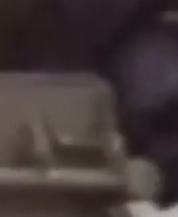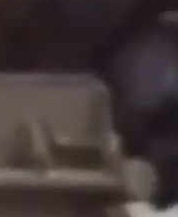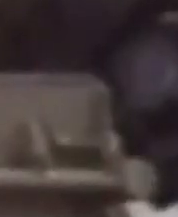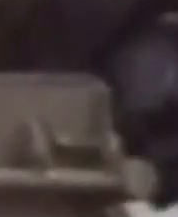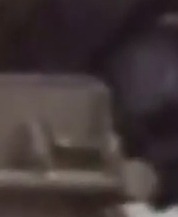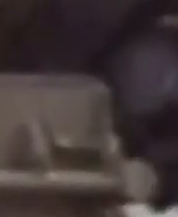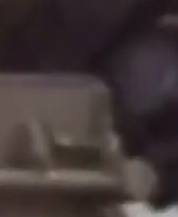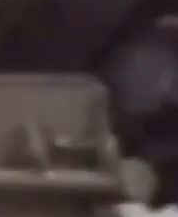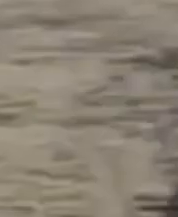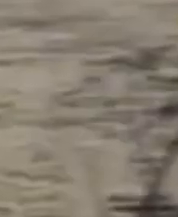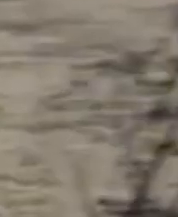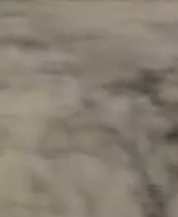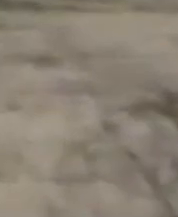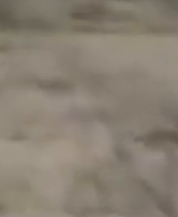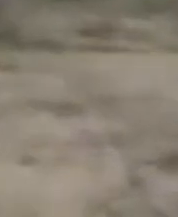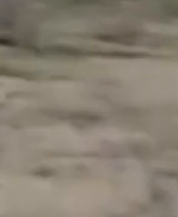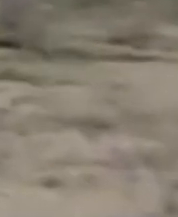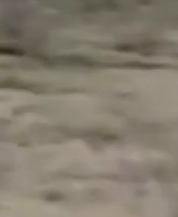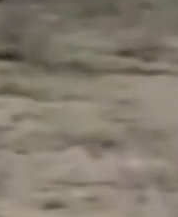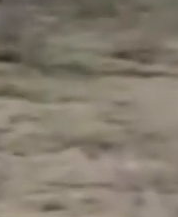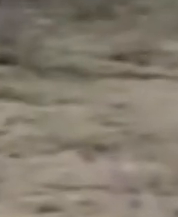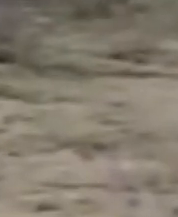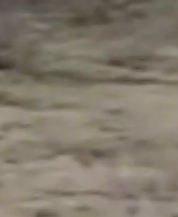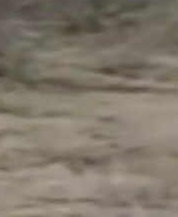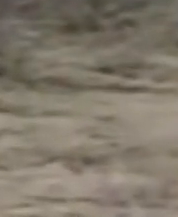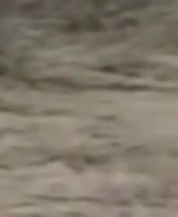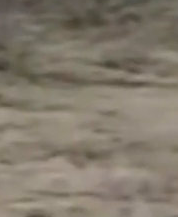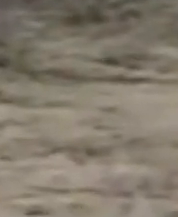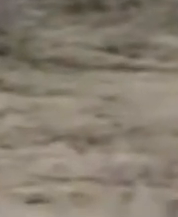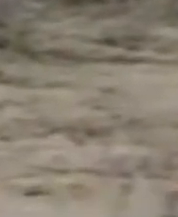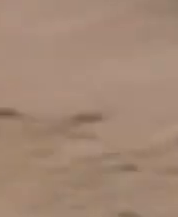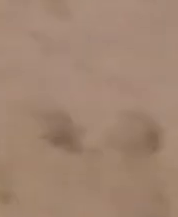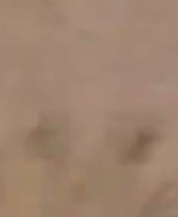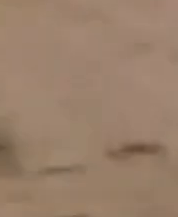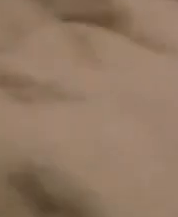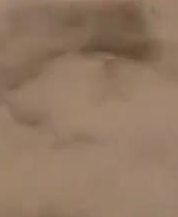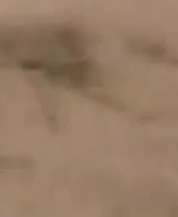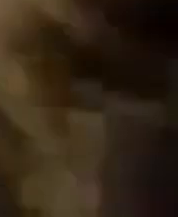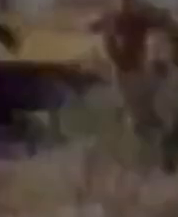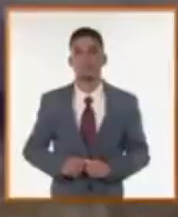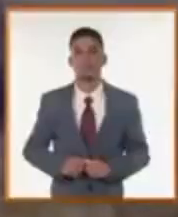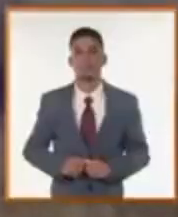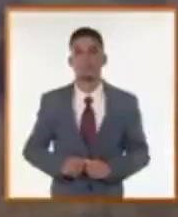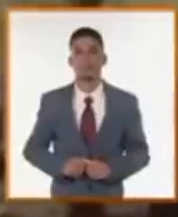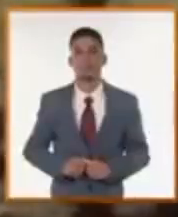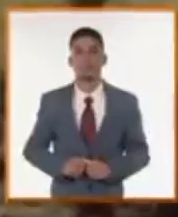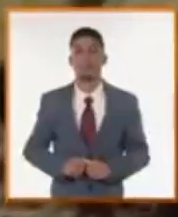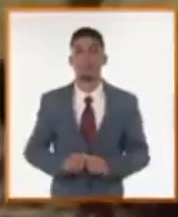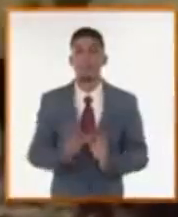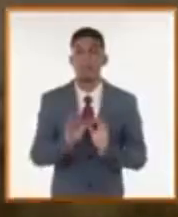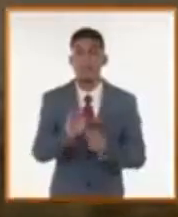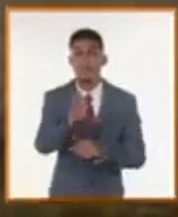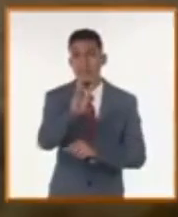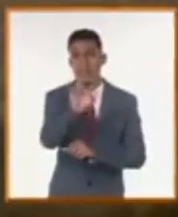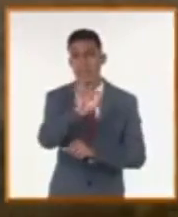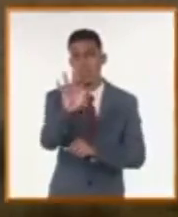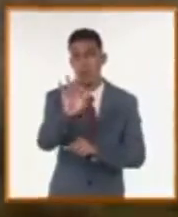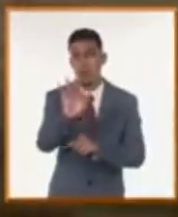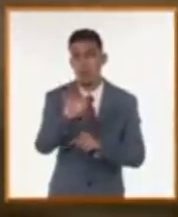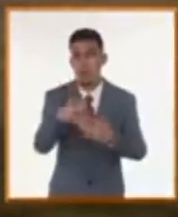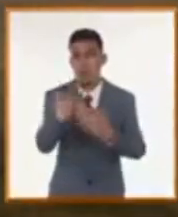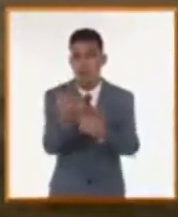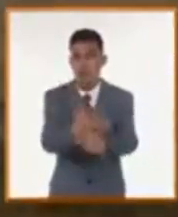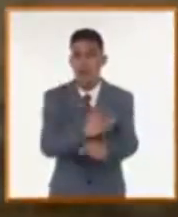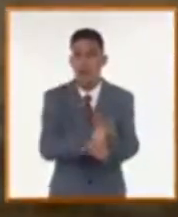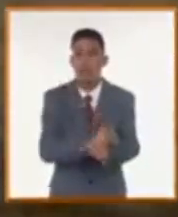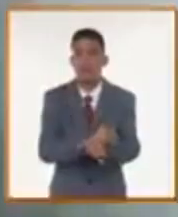defensores de Cuito Cuanavale. Tal vez el más violento para los cubanos en los 16 años de la misión militar cubana